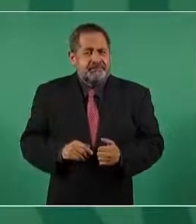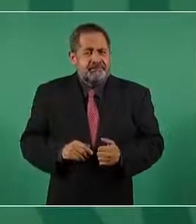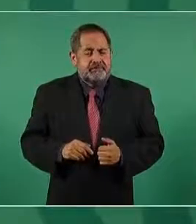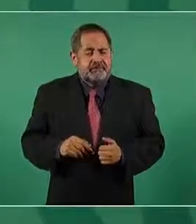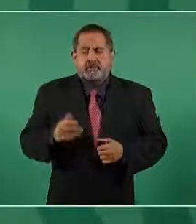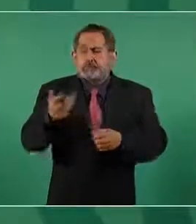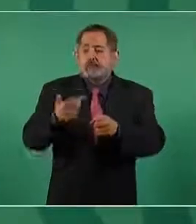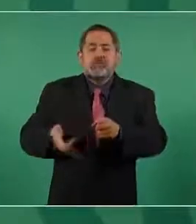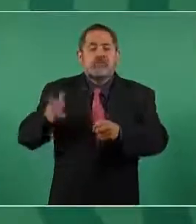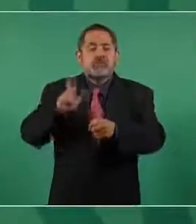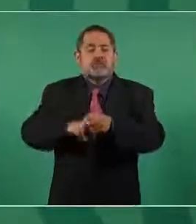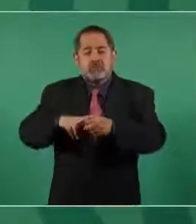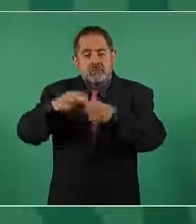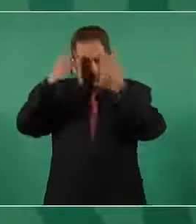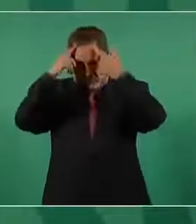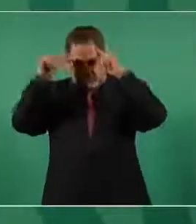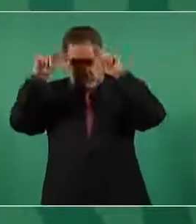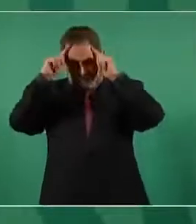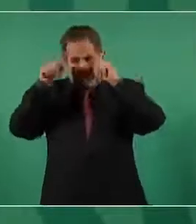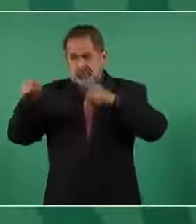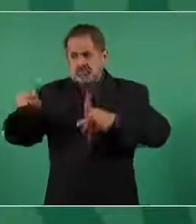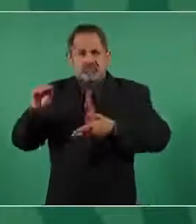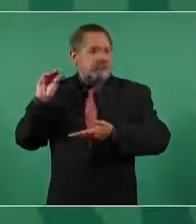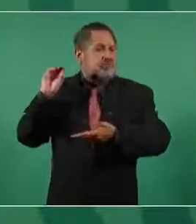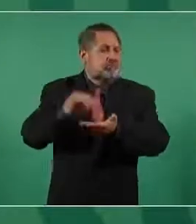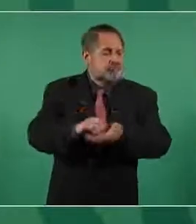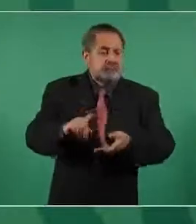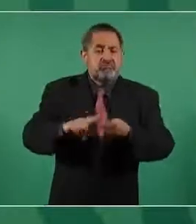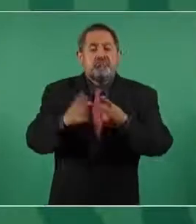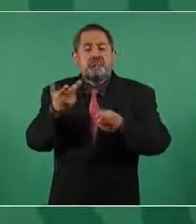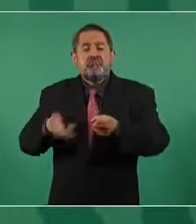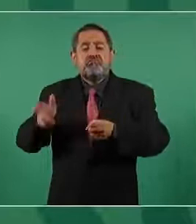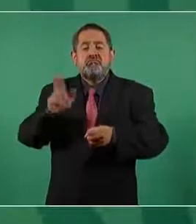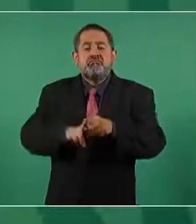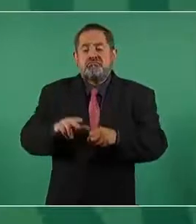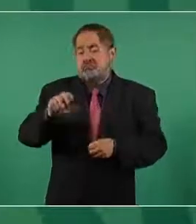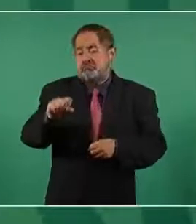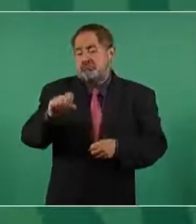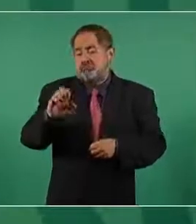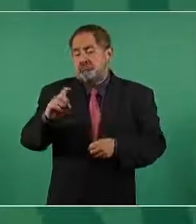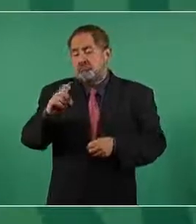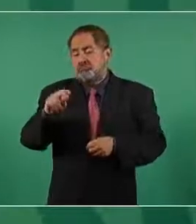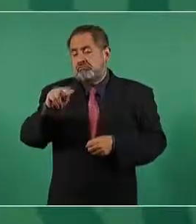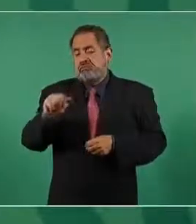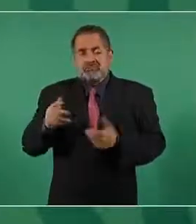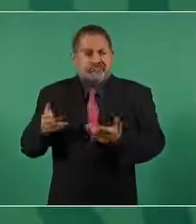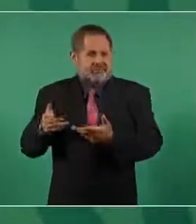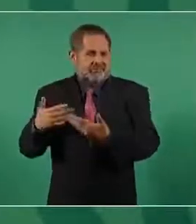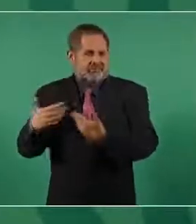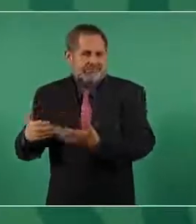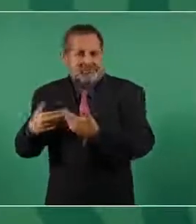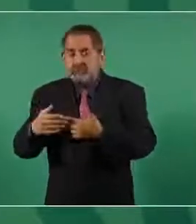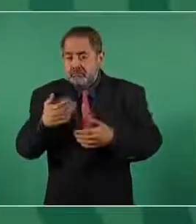los hospitales de Marina, los hospitales de la Defensa, ahora con la